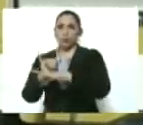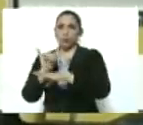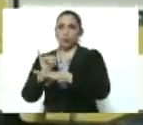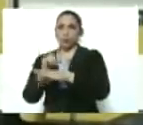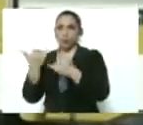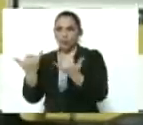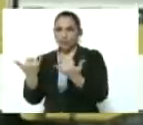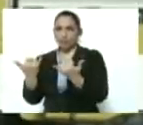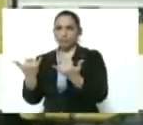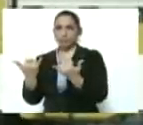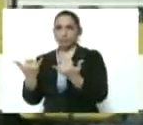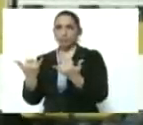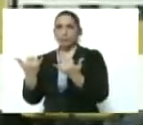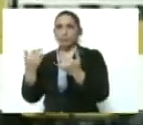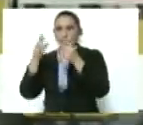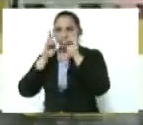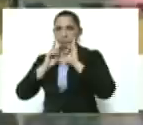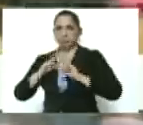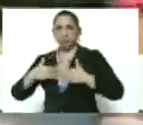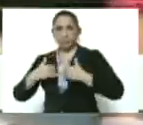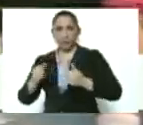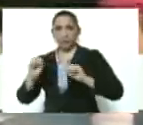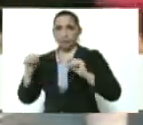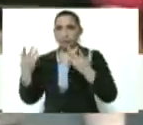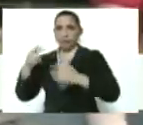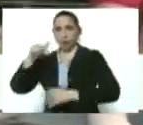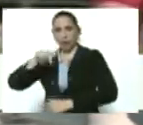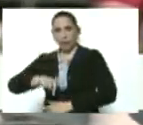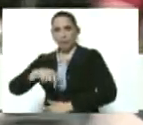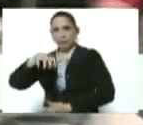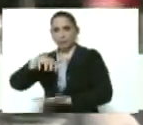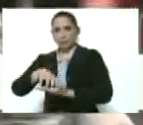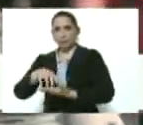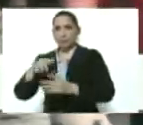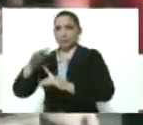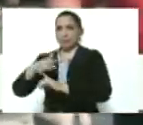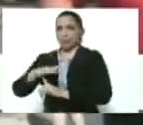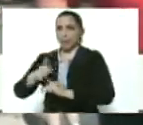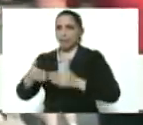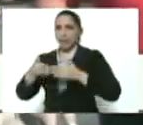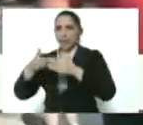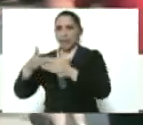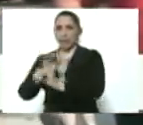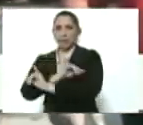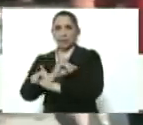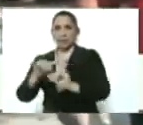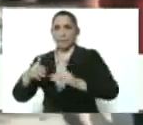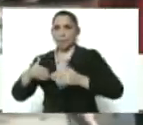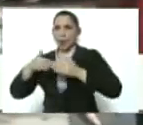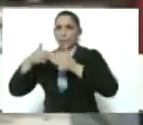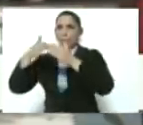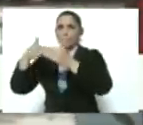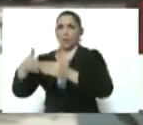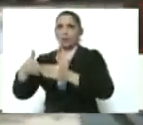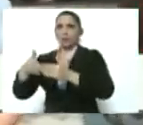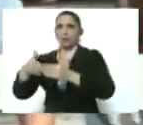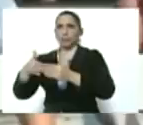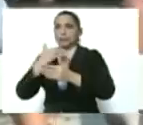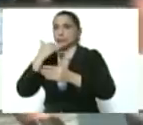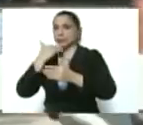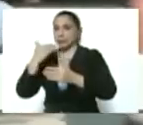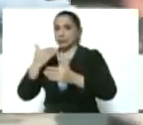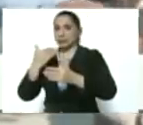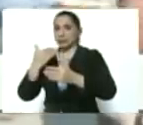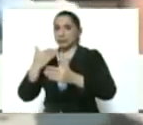caso estén sanos y salvos y desde acá desde este terminal de ferrys donde ya la embarcación está a punto ya de